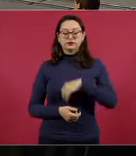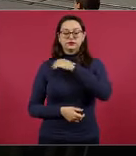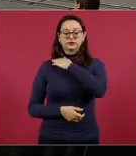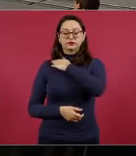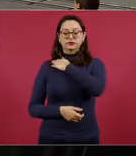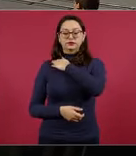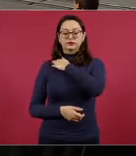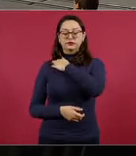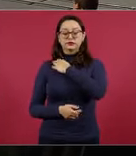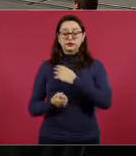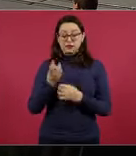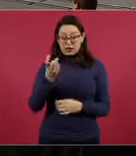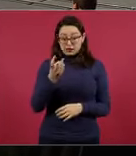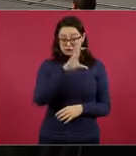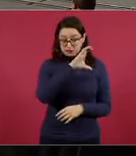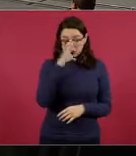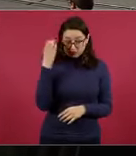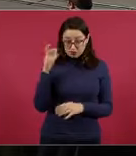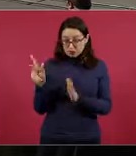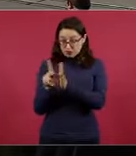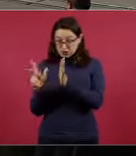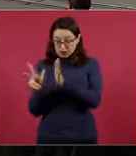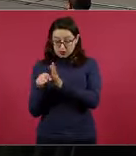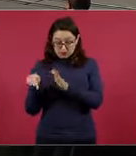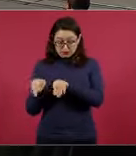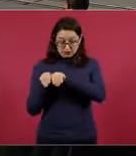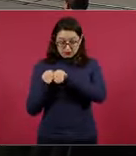Esta no sale en el Clarín.